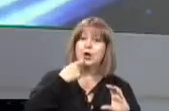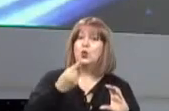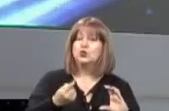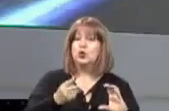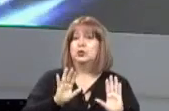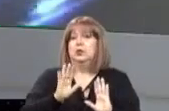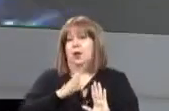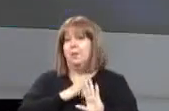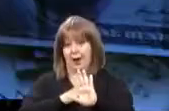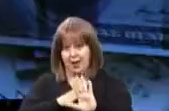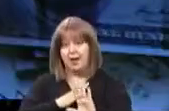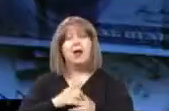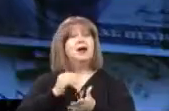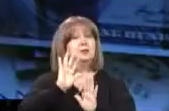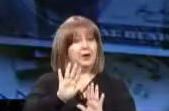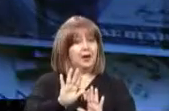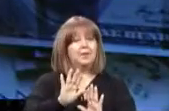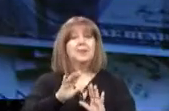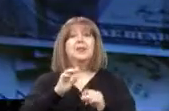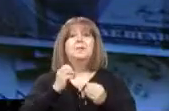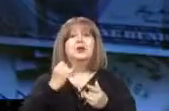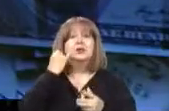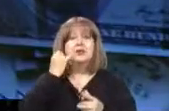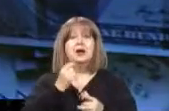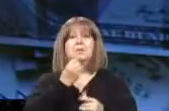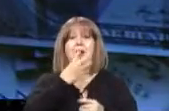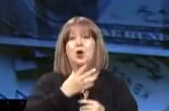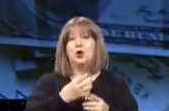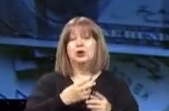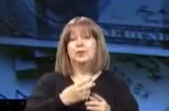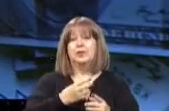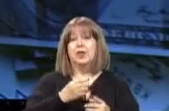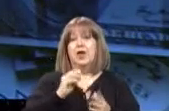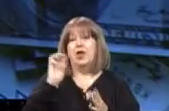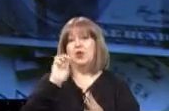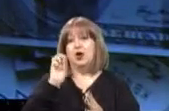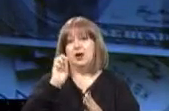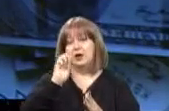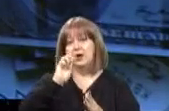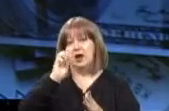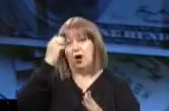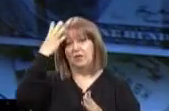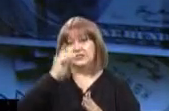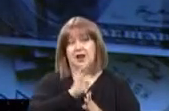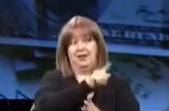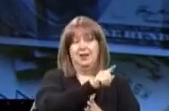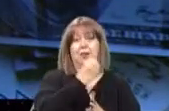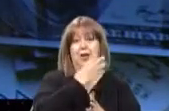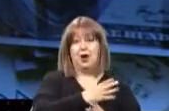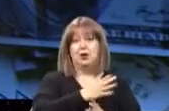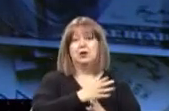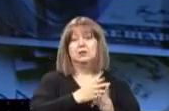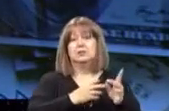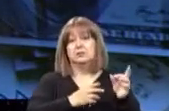momento yo esperaría un poco, ¿no? Que pase y tratar siempre de ir a los dólares formales que están más bajos, uh-huh. ¿no? Eso se hace con una